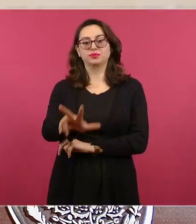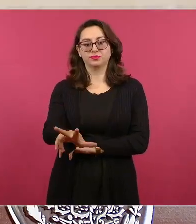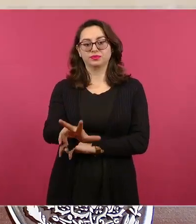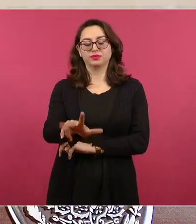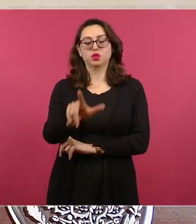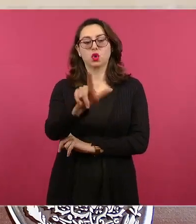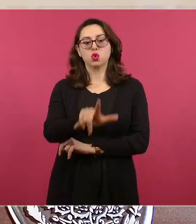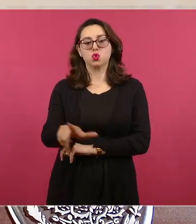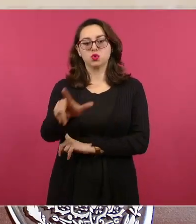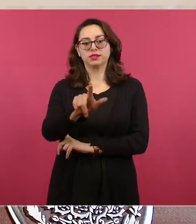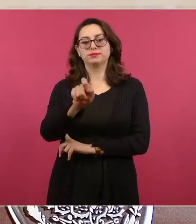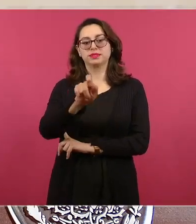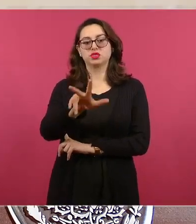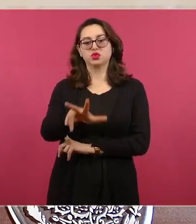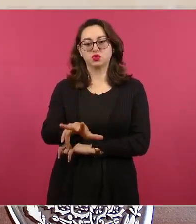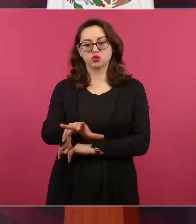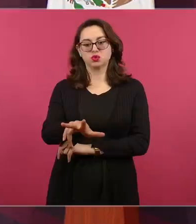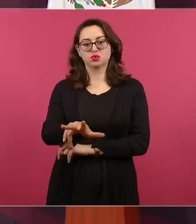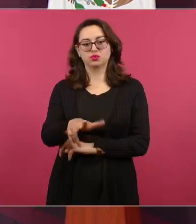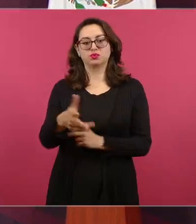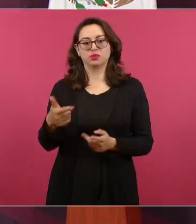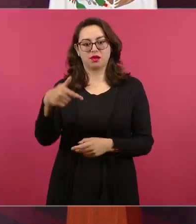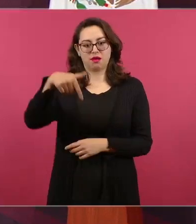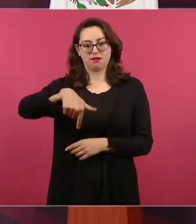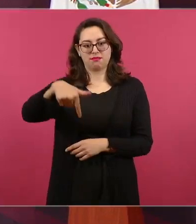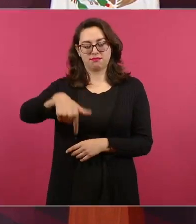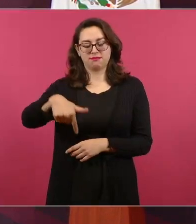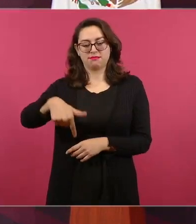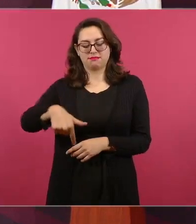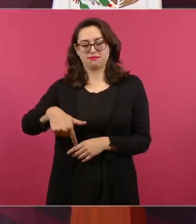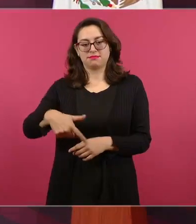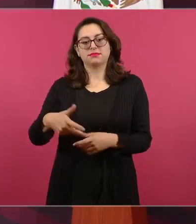lunes, vamos a tener aquí